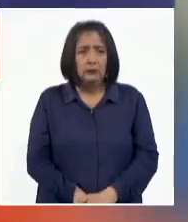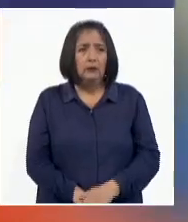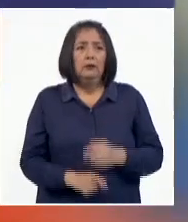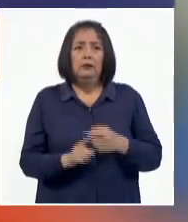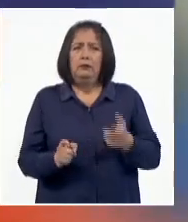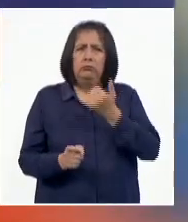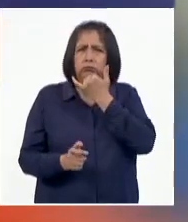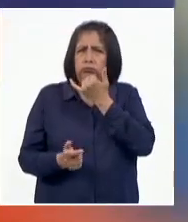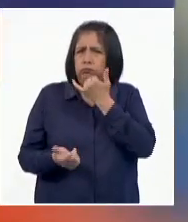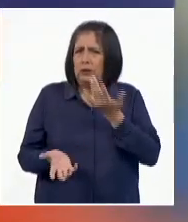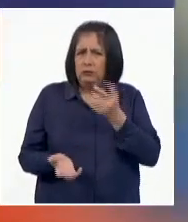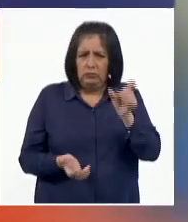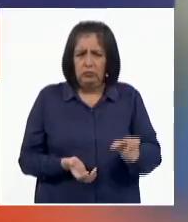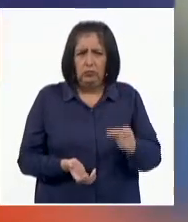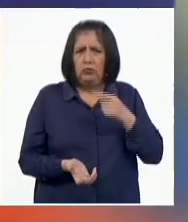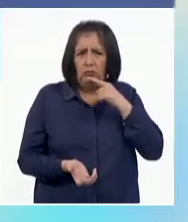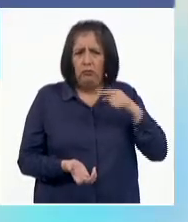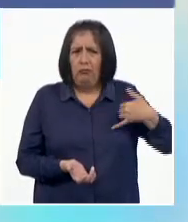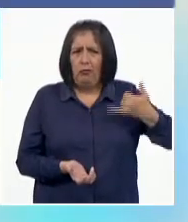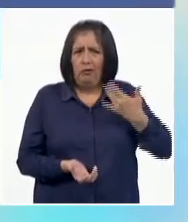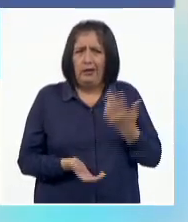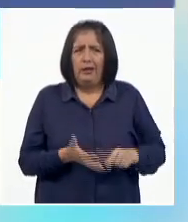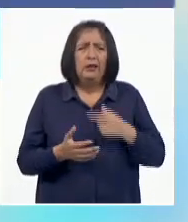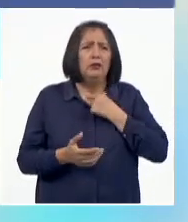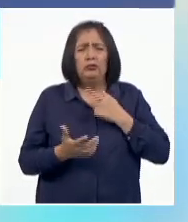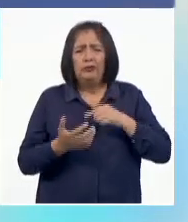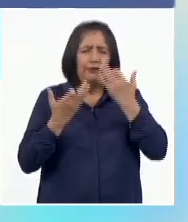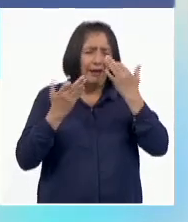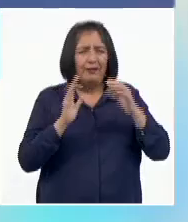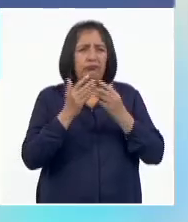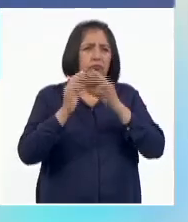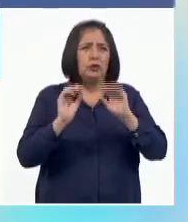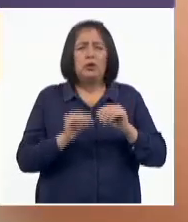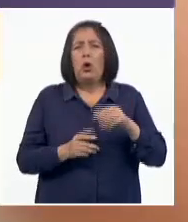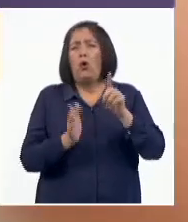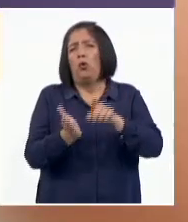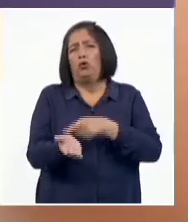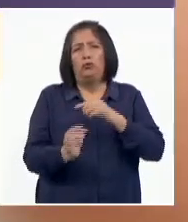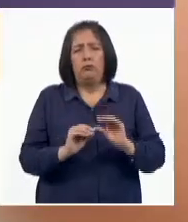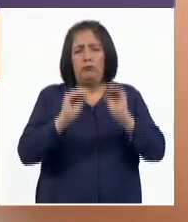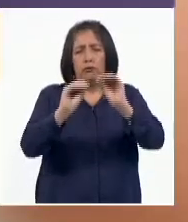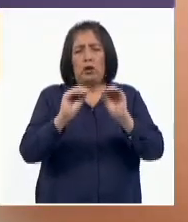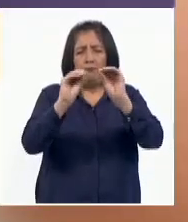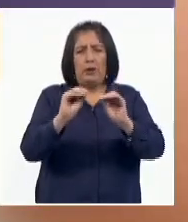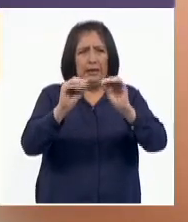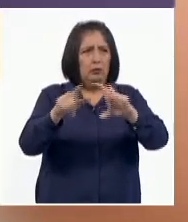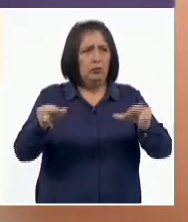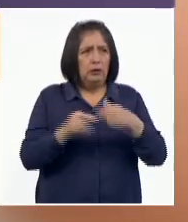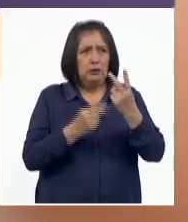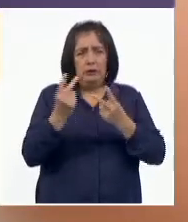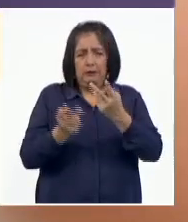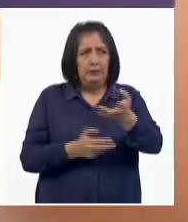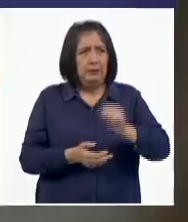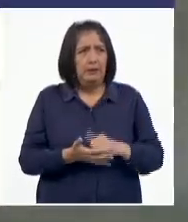¿Pero qué fue lo que pasó con Lismar? Una joven fanática de las redes sociales y que tenía por costumbre subir publicaciones de los lugares que